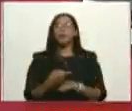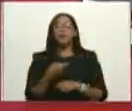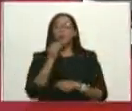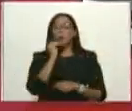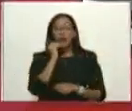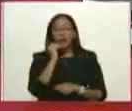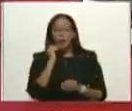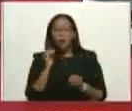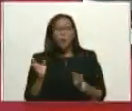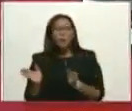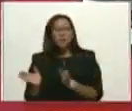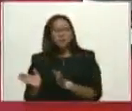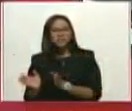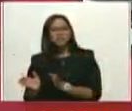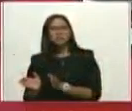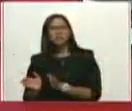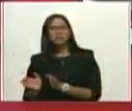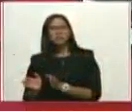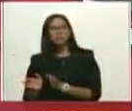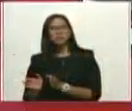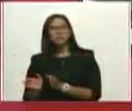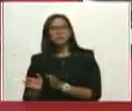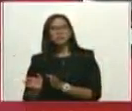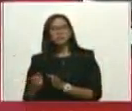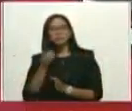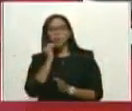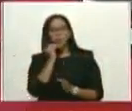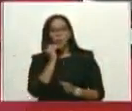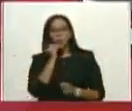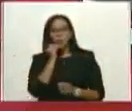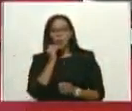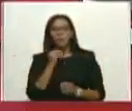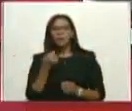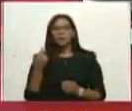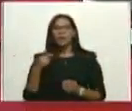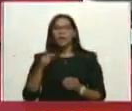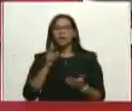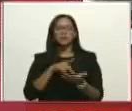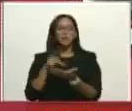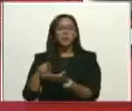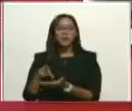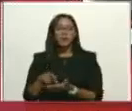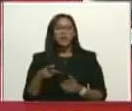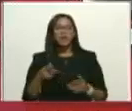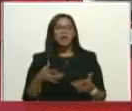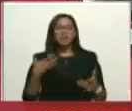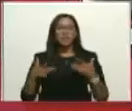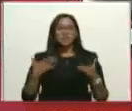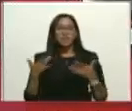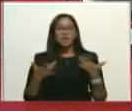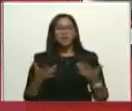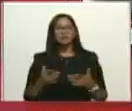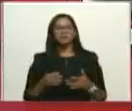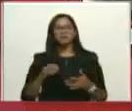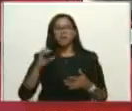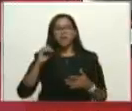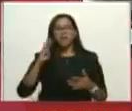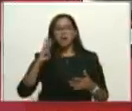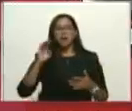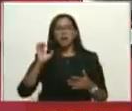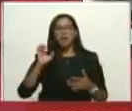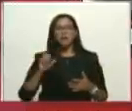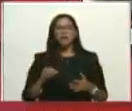jóvenes, más tiernas, de esos muchachos que andan con uno por ahí en los actos, en las marchas. De la OVE. De la OVE, la